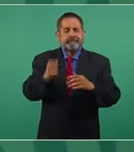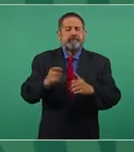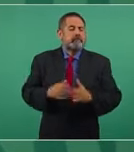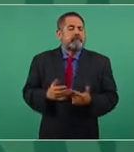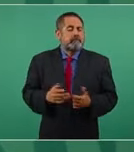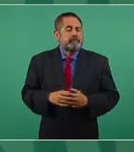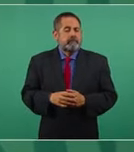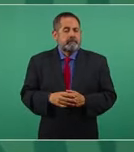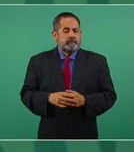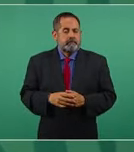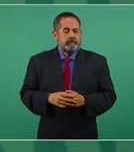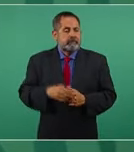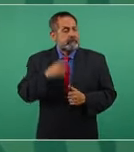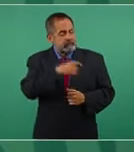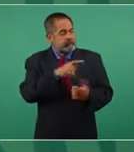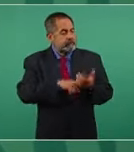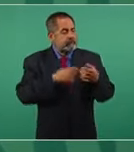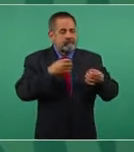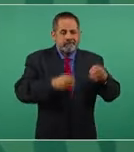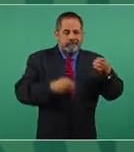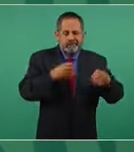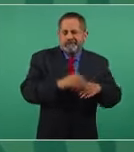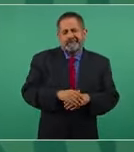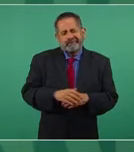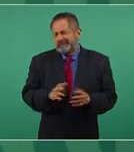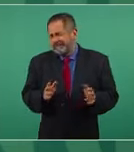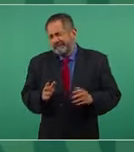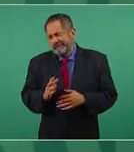de que son los jueces, no,